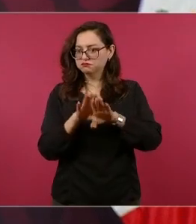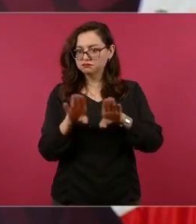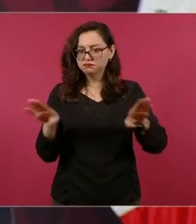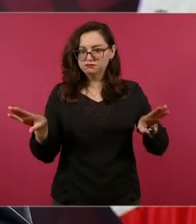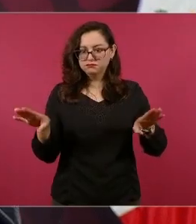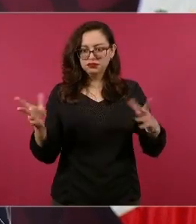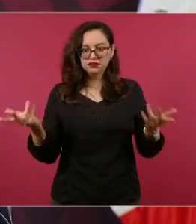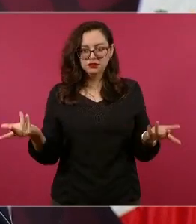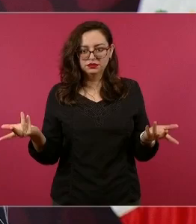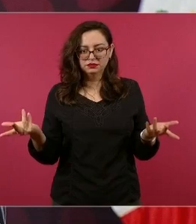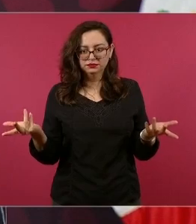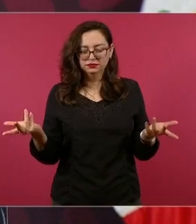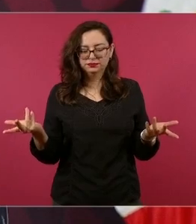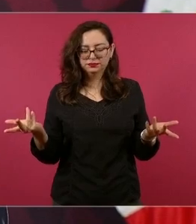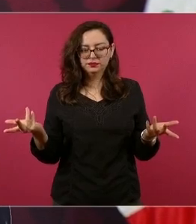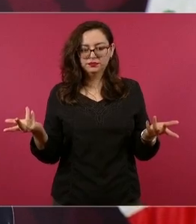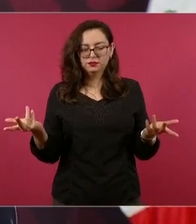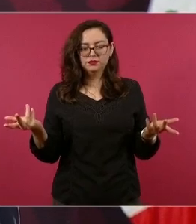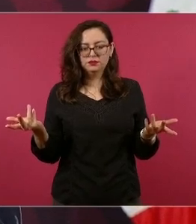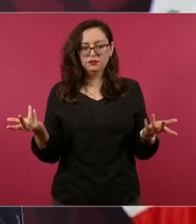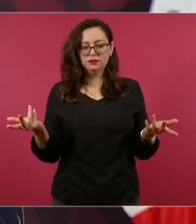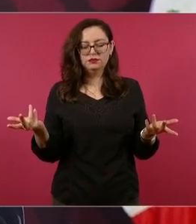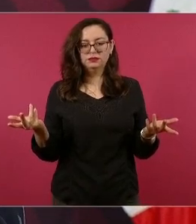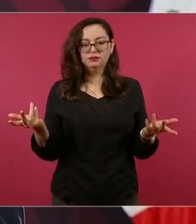y eso nos ayuda,